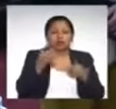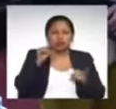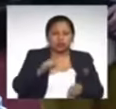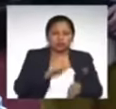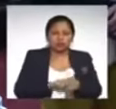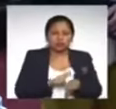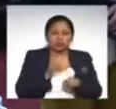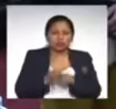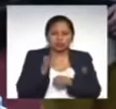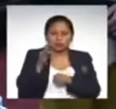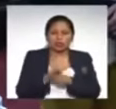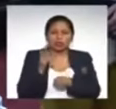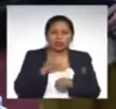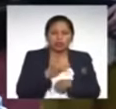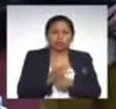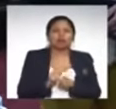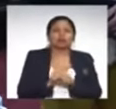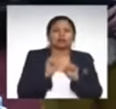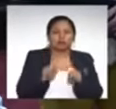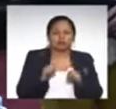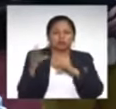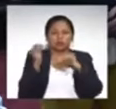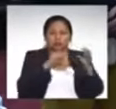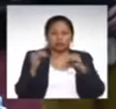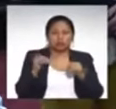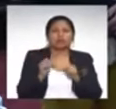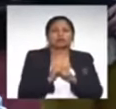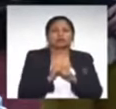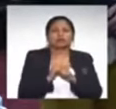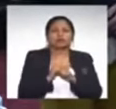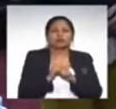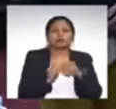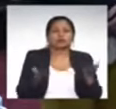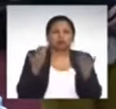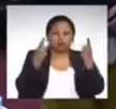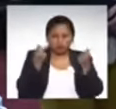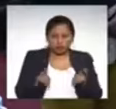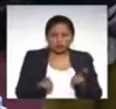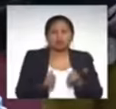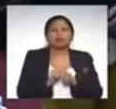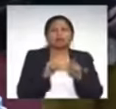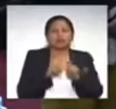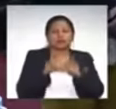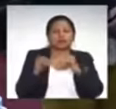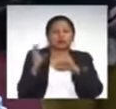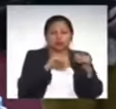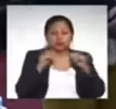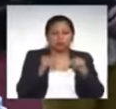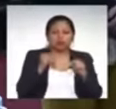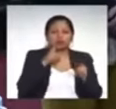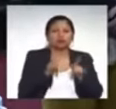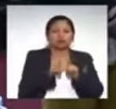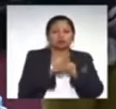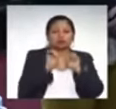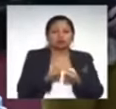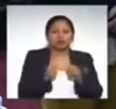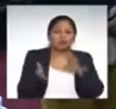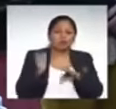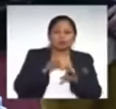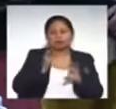este momento a la población guatemalteca. Hablamos de reactivación económica, hablamos de evitar que haya